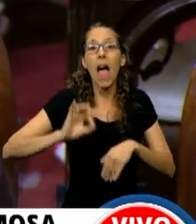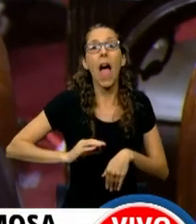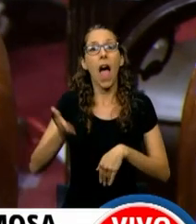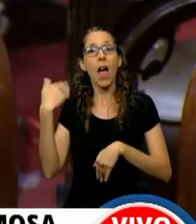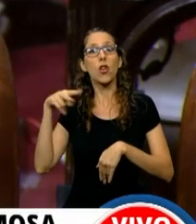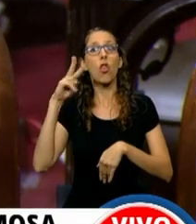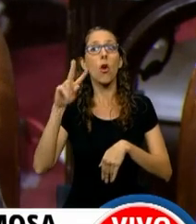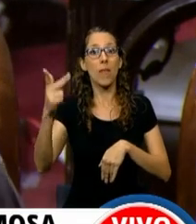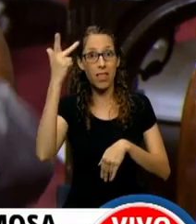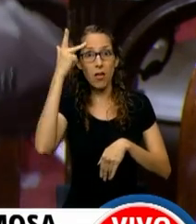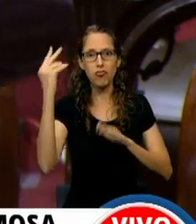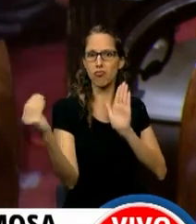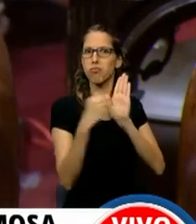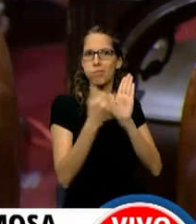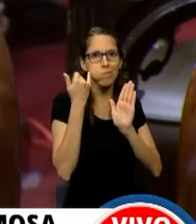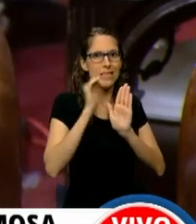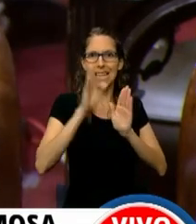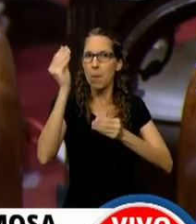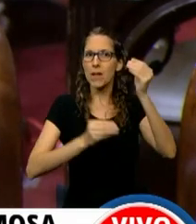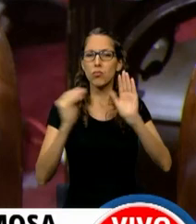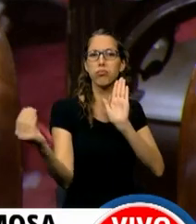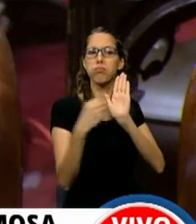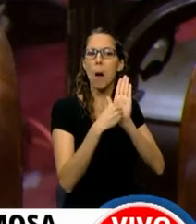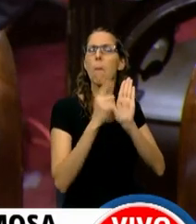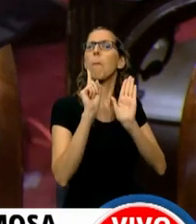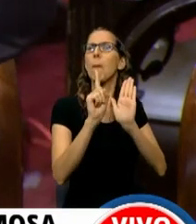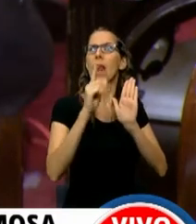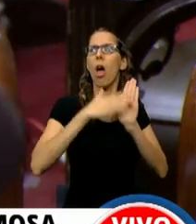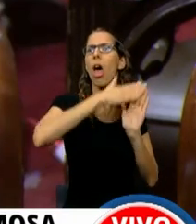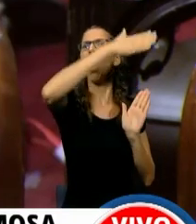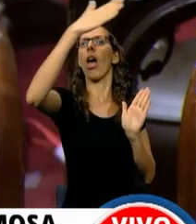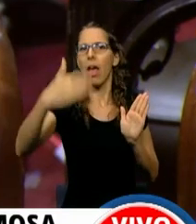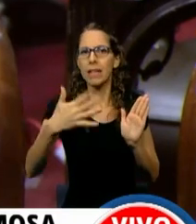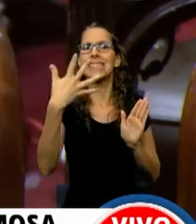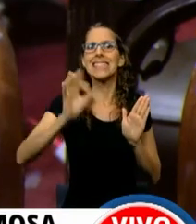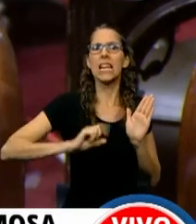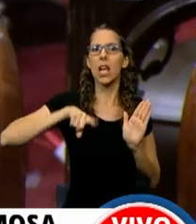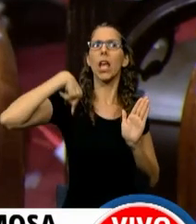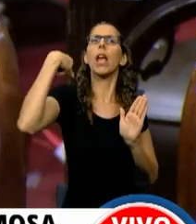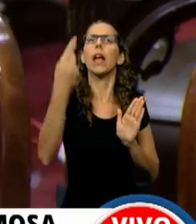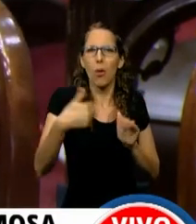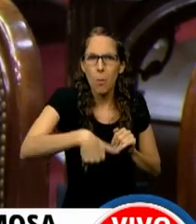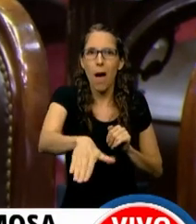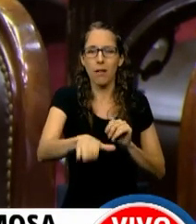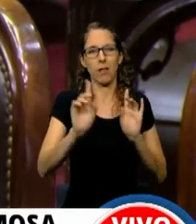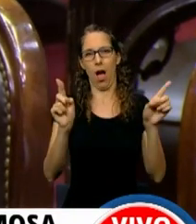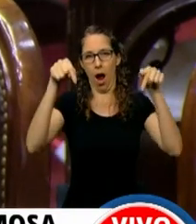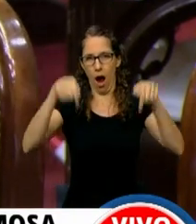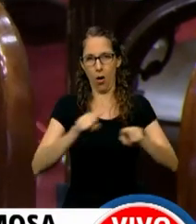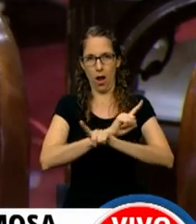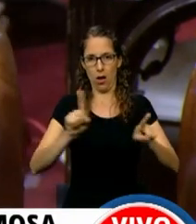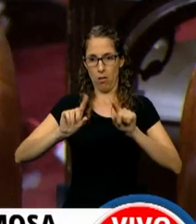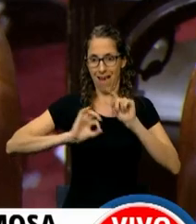la habían incluido en el presupuesto, pero con una proyección de 5 años después. Ahora es incluida en este presupuesto